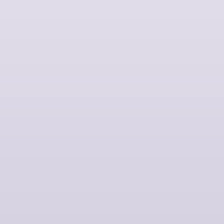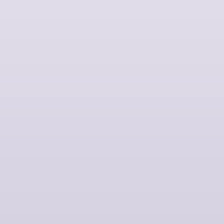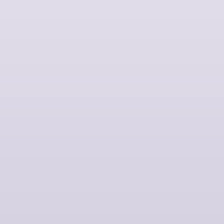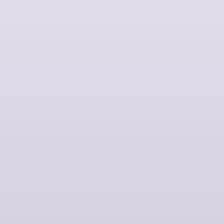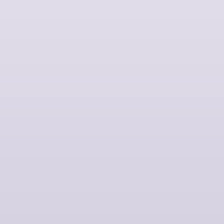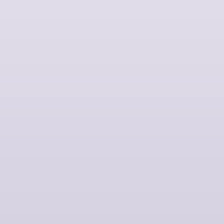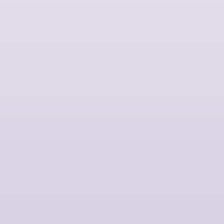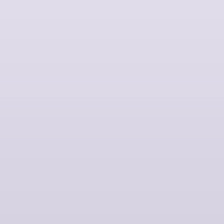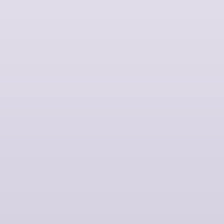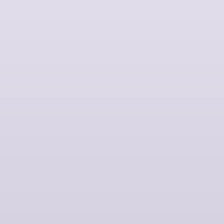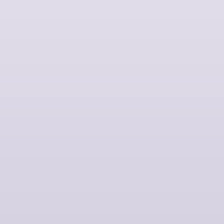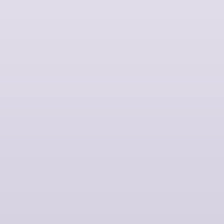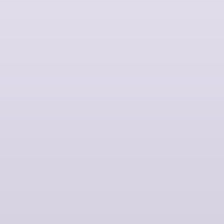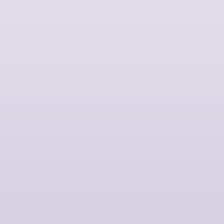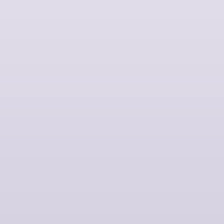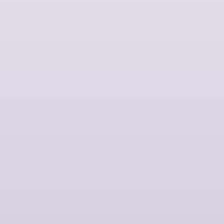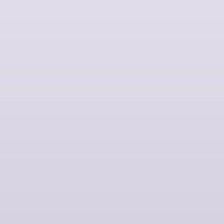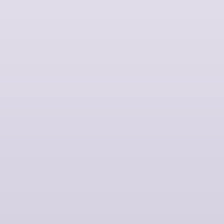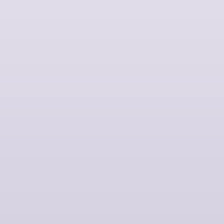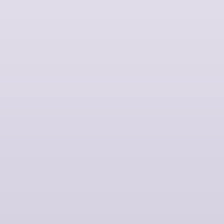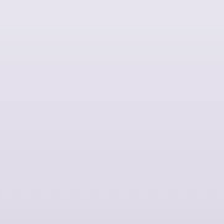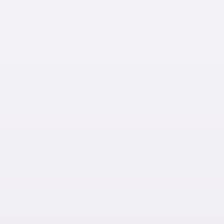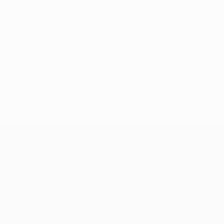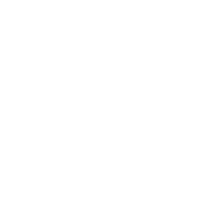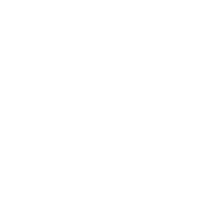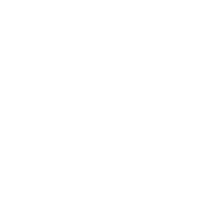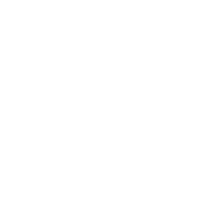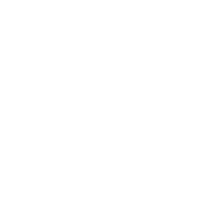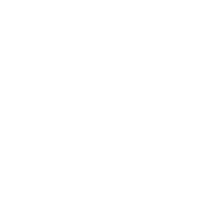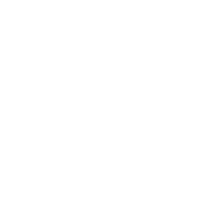Conadis, acercándose más a la gente.